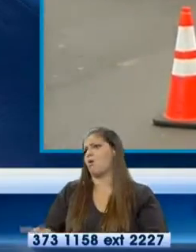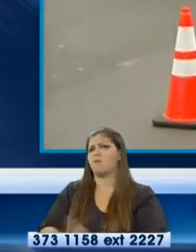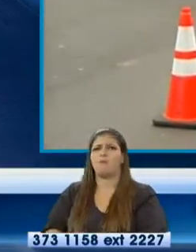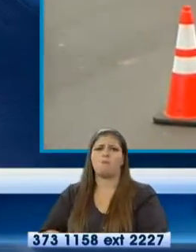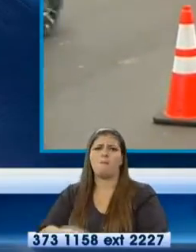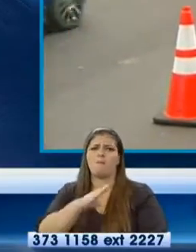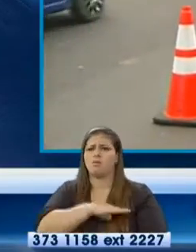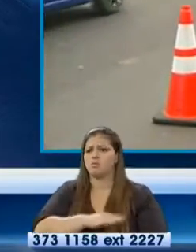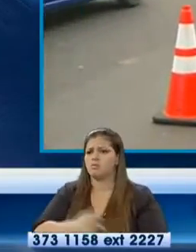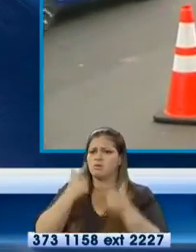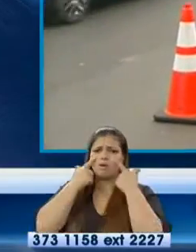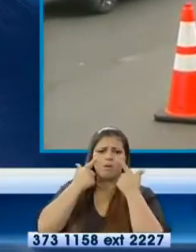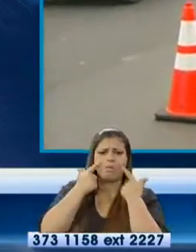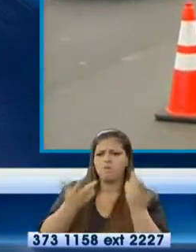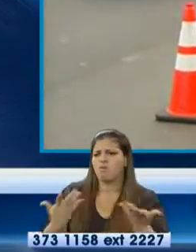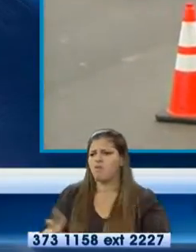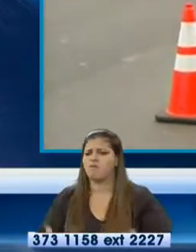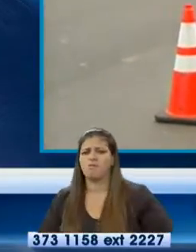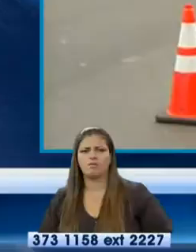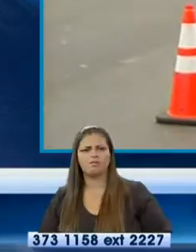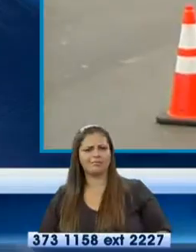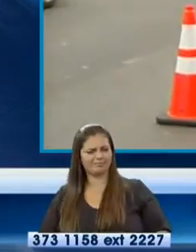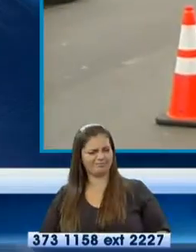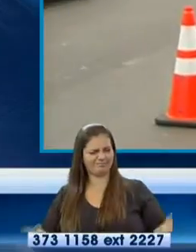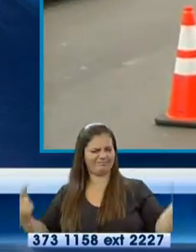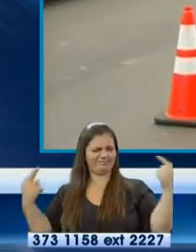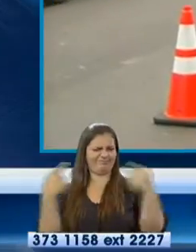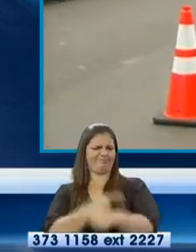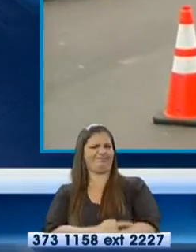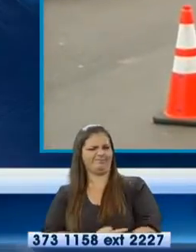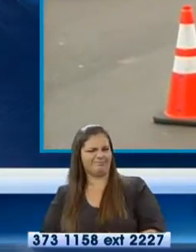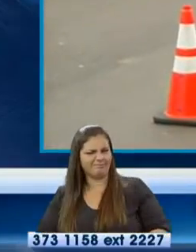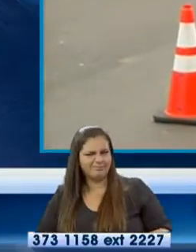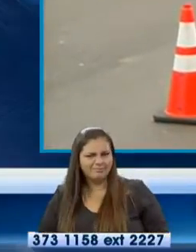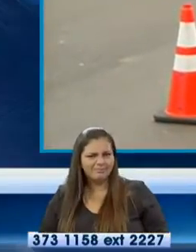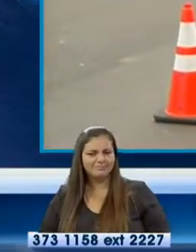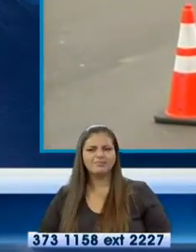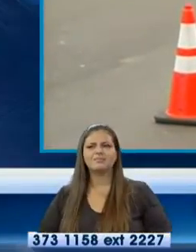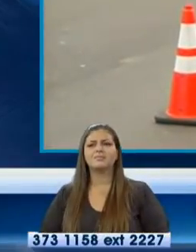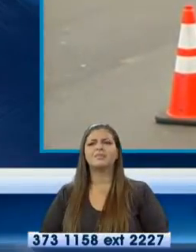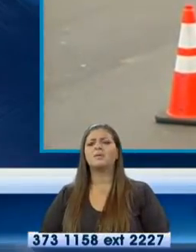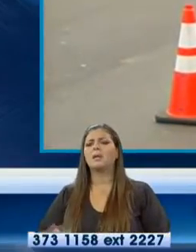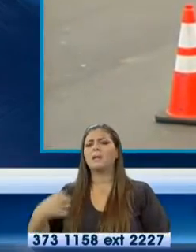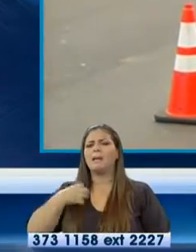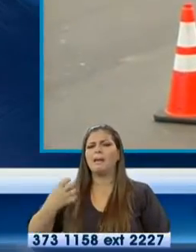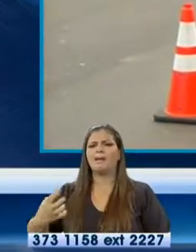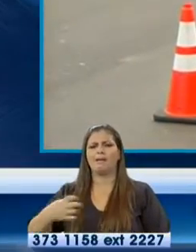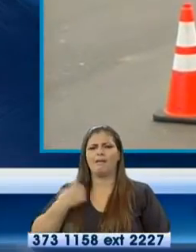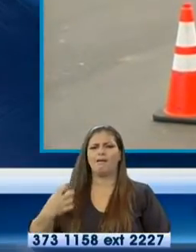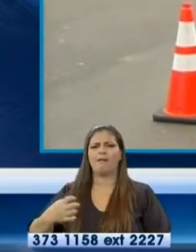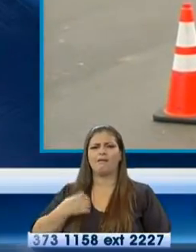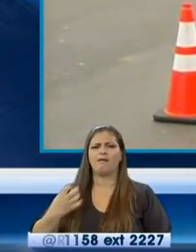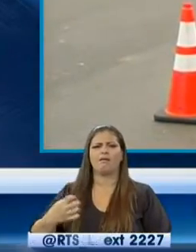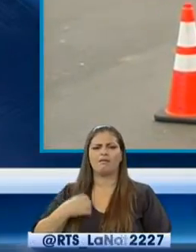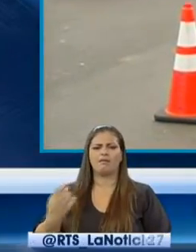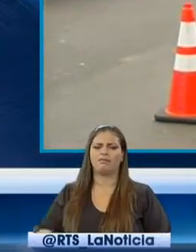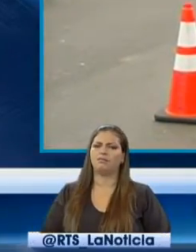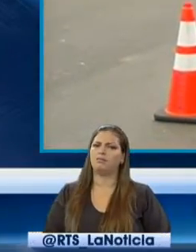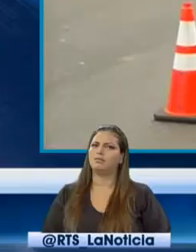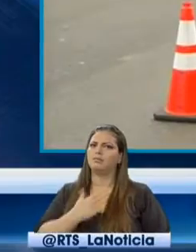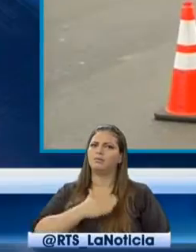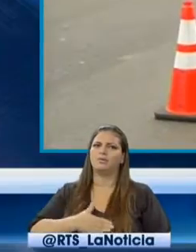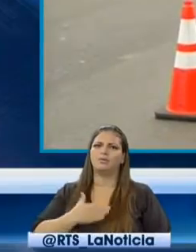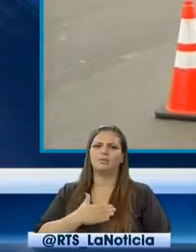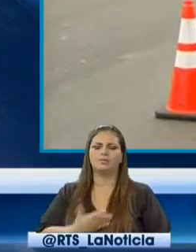para hacerle una revisión al vehículo, también se queja. Por favor,